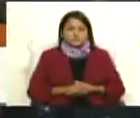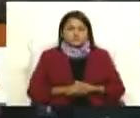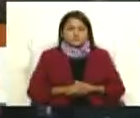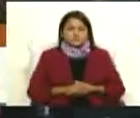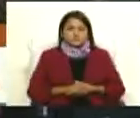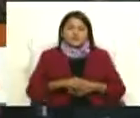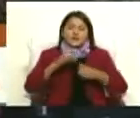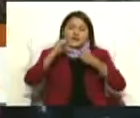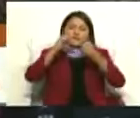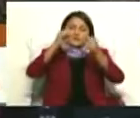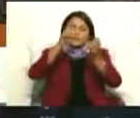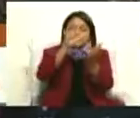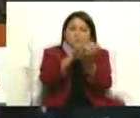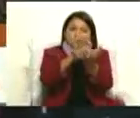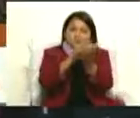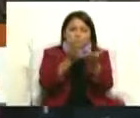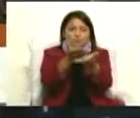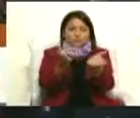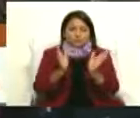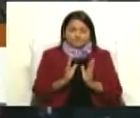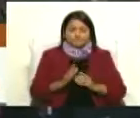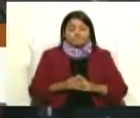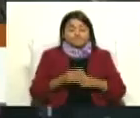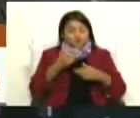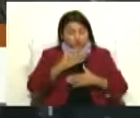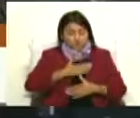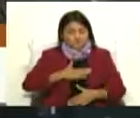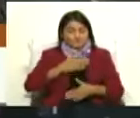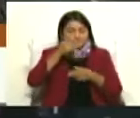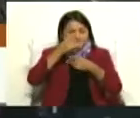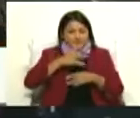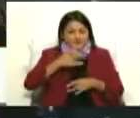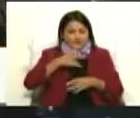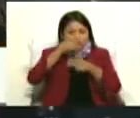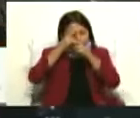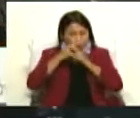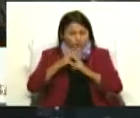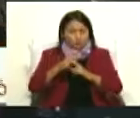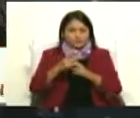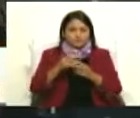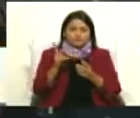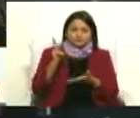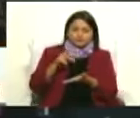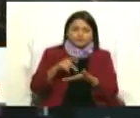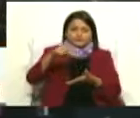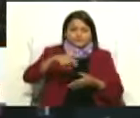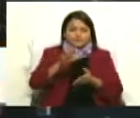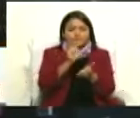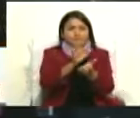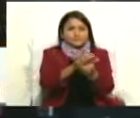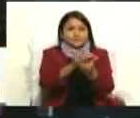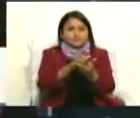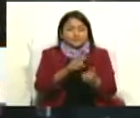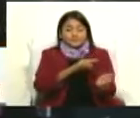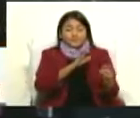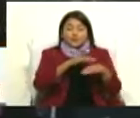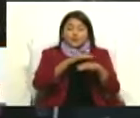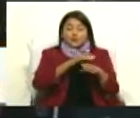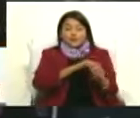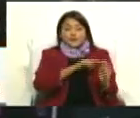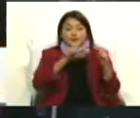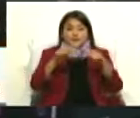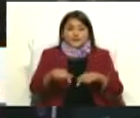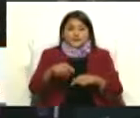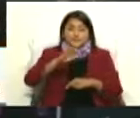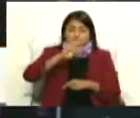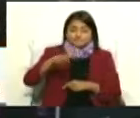Hermanos, hermanas, es un honor estar acá con ustedes. Aquí donde el sol